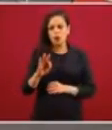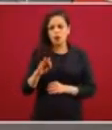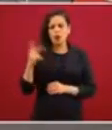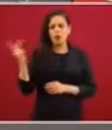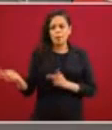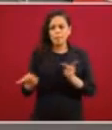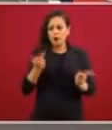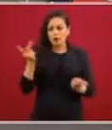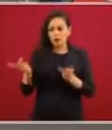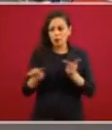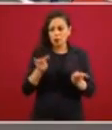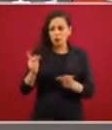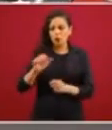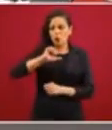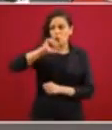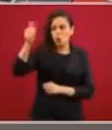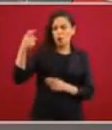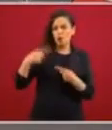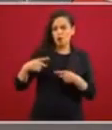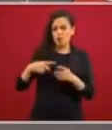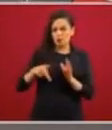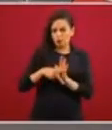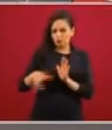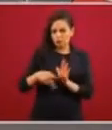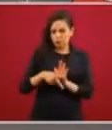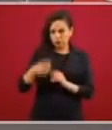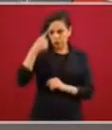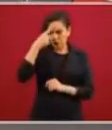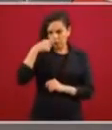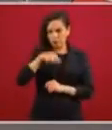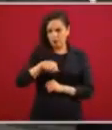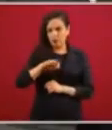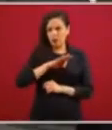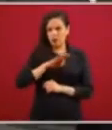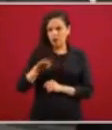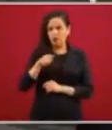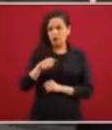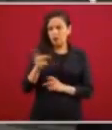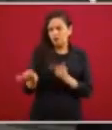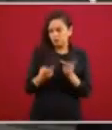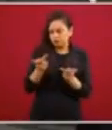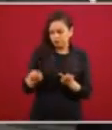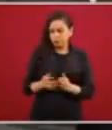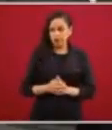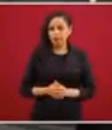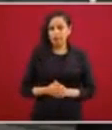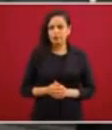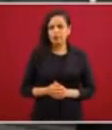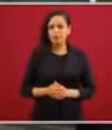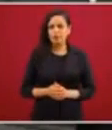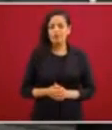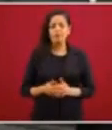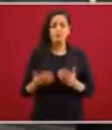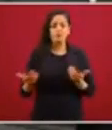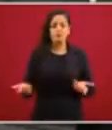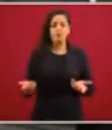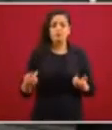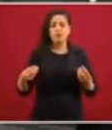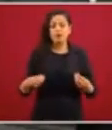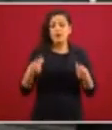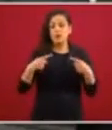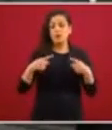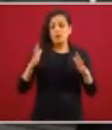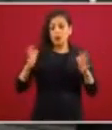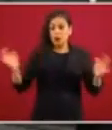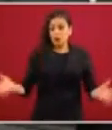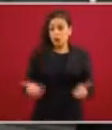que manden para que también tengan un espacio? Esa sería la propuesta. Con respecto a algunos datos, en vidas salvadas, ¿podemos tener